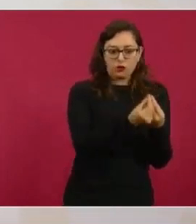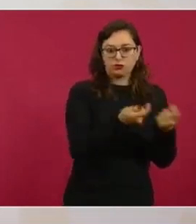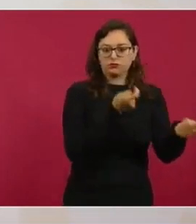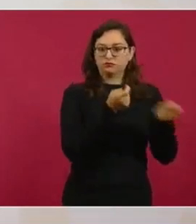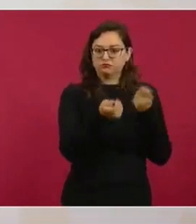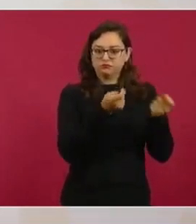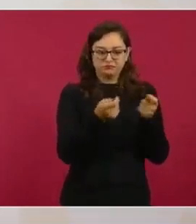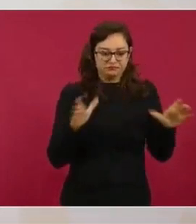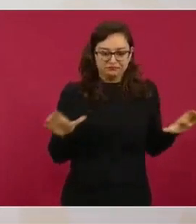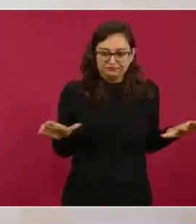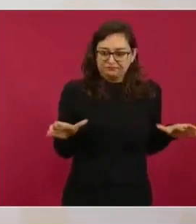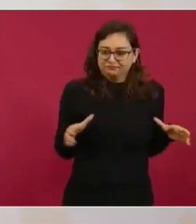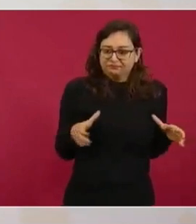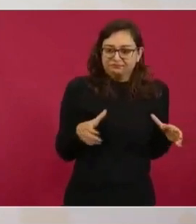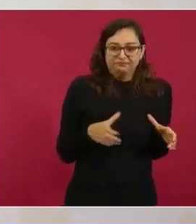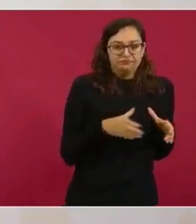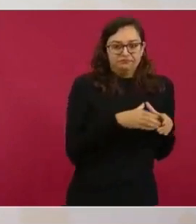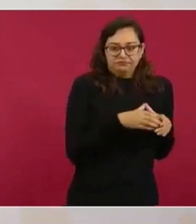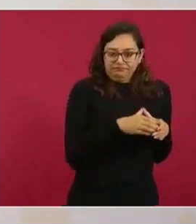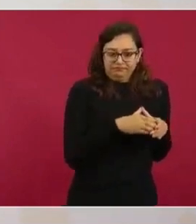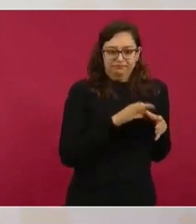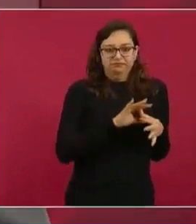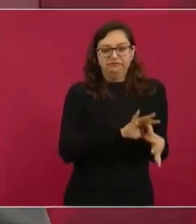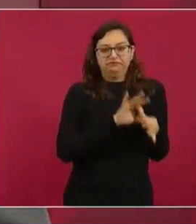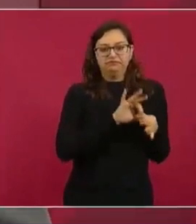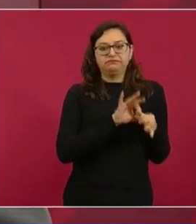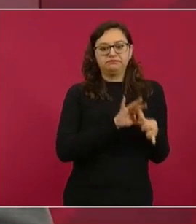Agrupa a los intelectuales,